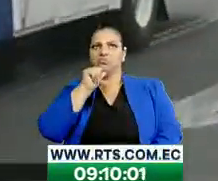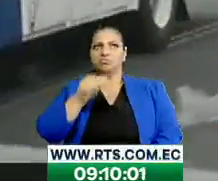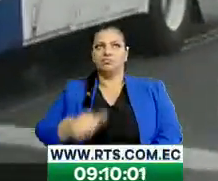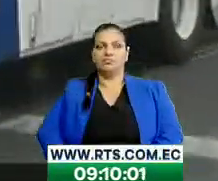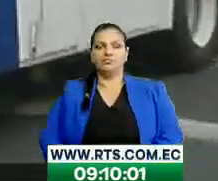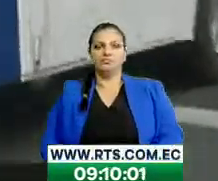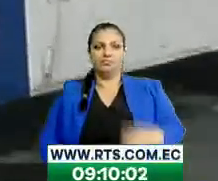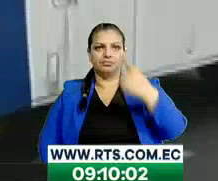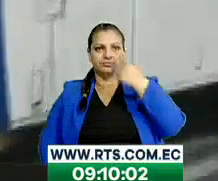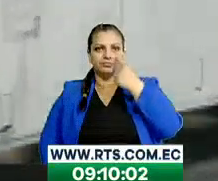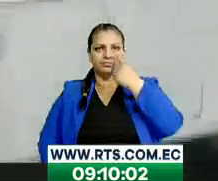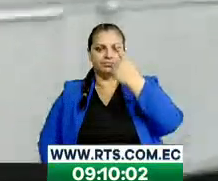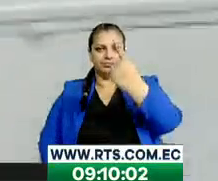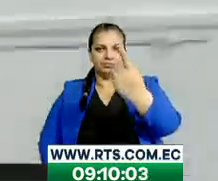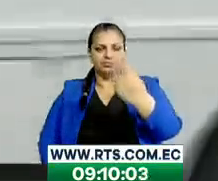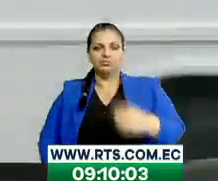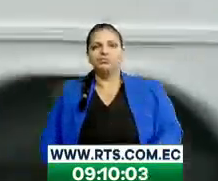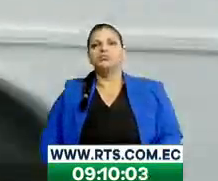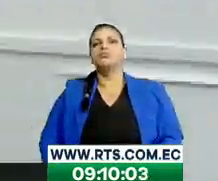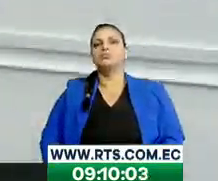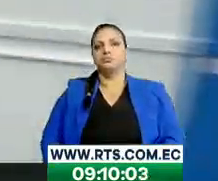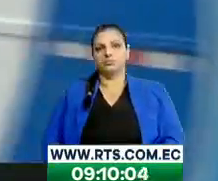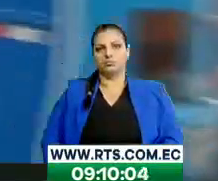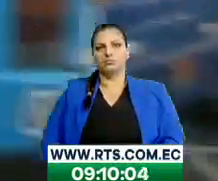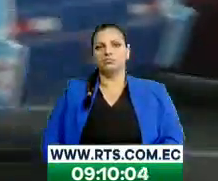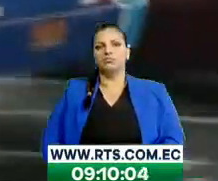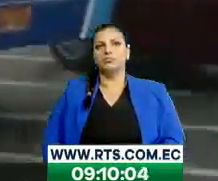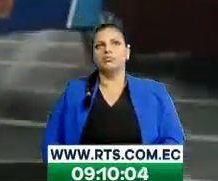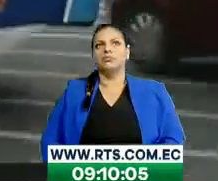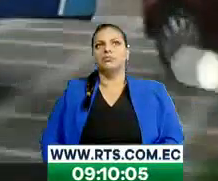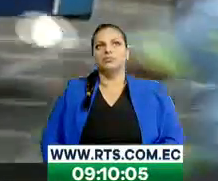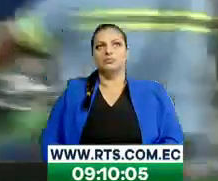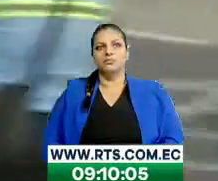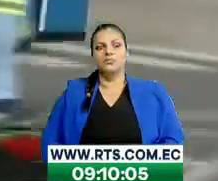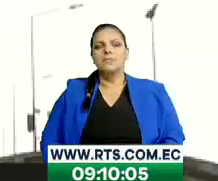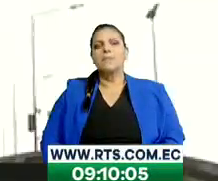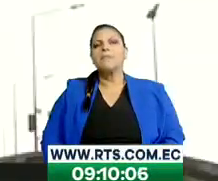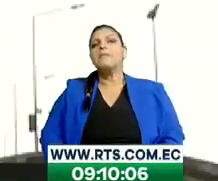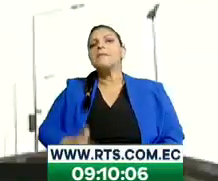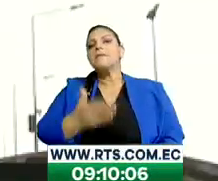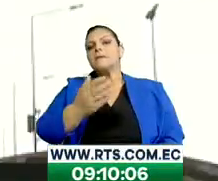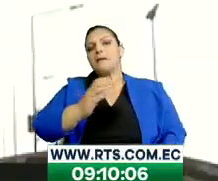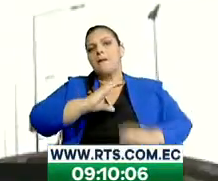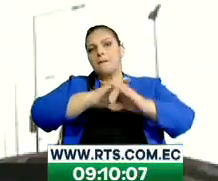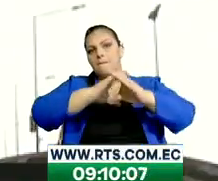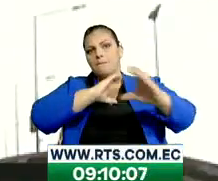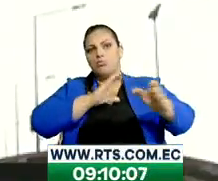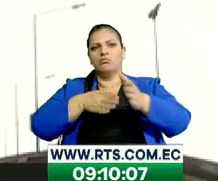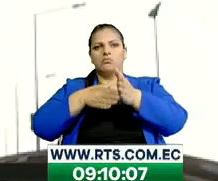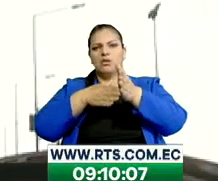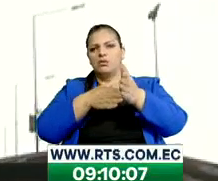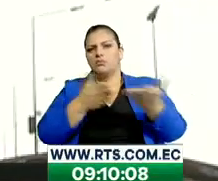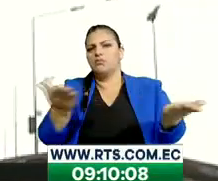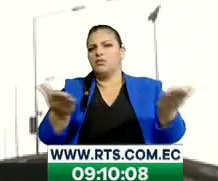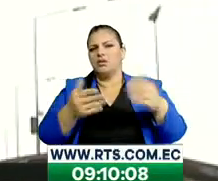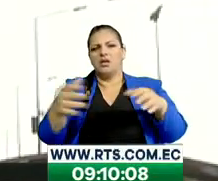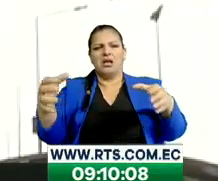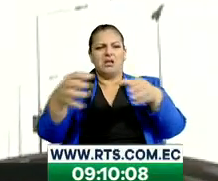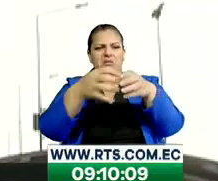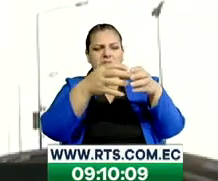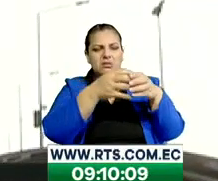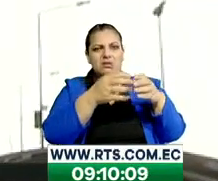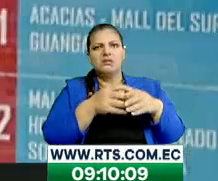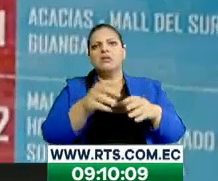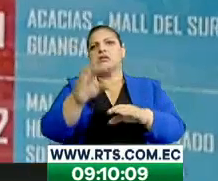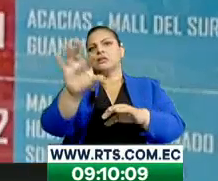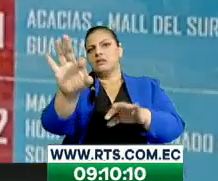Según los representantes de distintos sistemas de transportación, lo que ahora implementa la ATM, el sistema de transportación